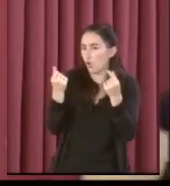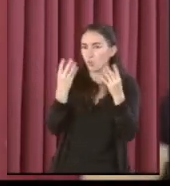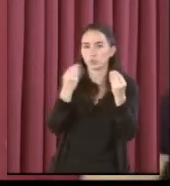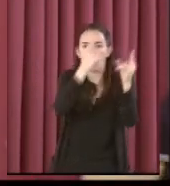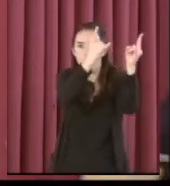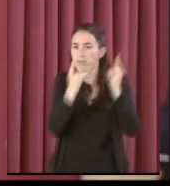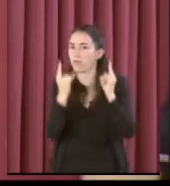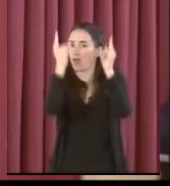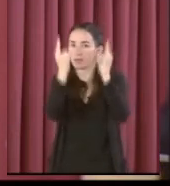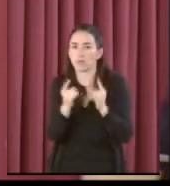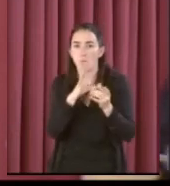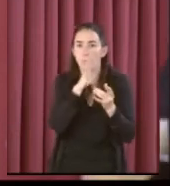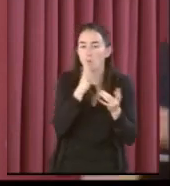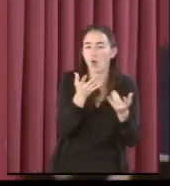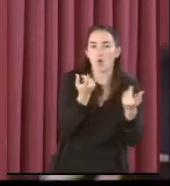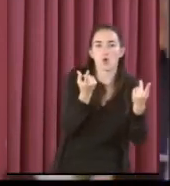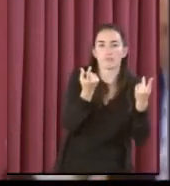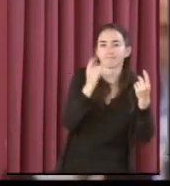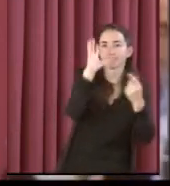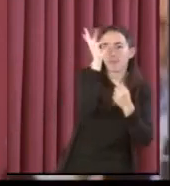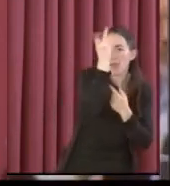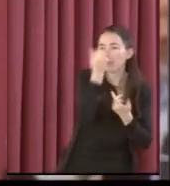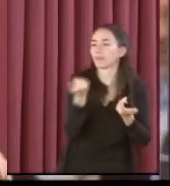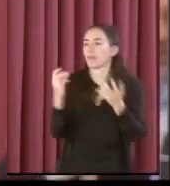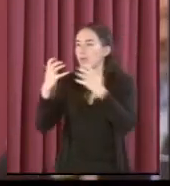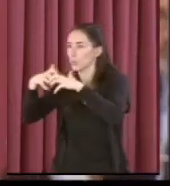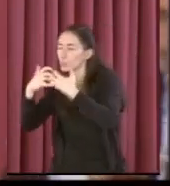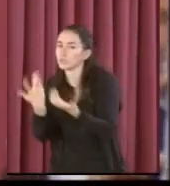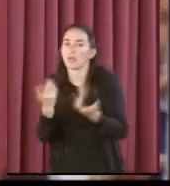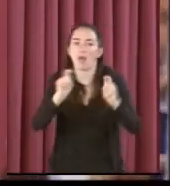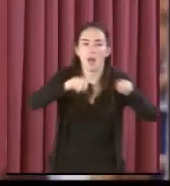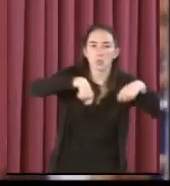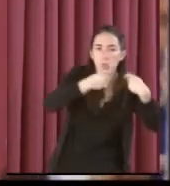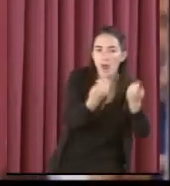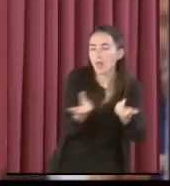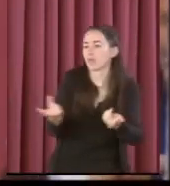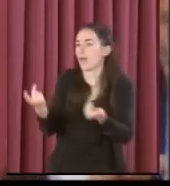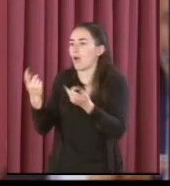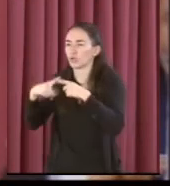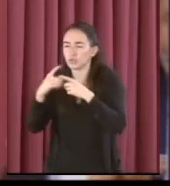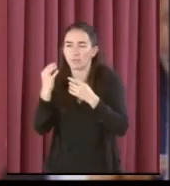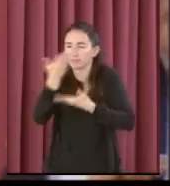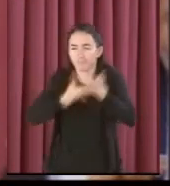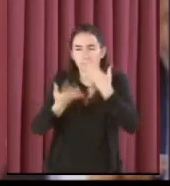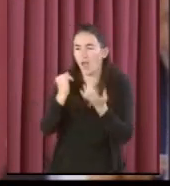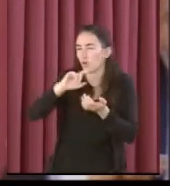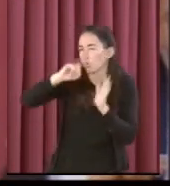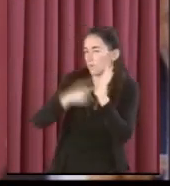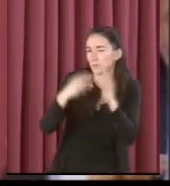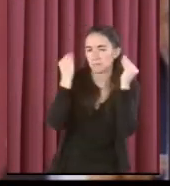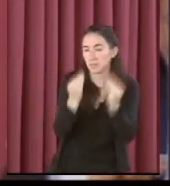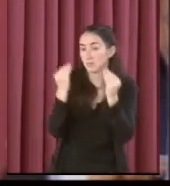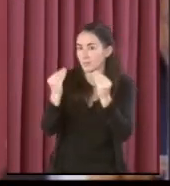medio ambiente, entre tradición e innovación, entre industria y naturaleza. Somos eso que llaman los expertos